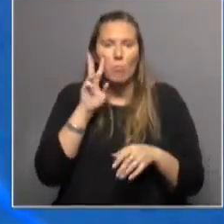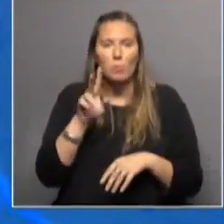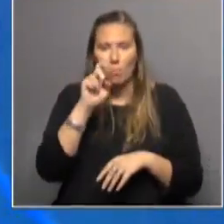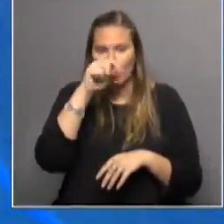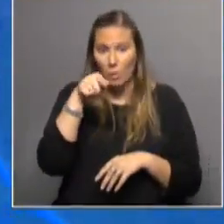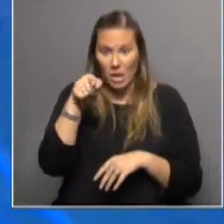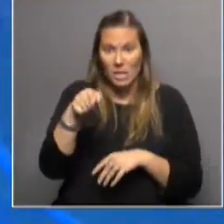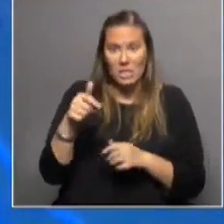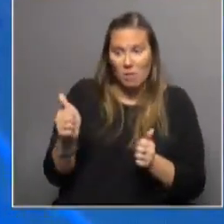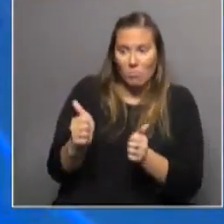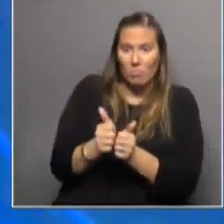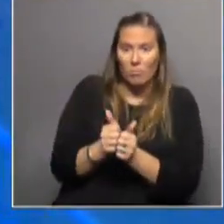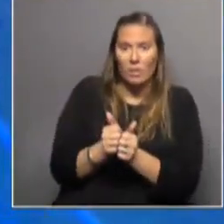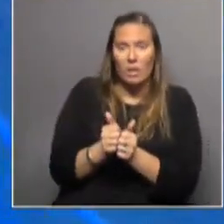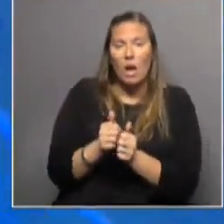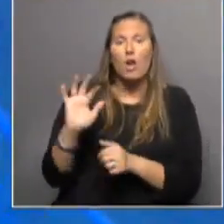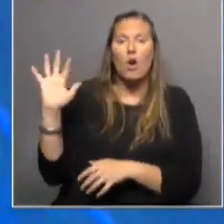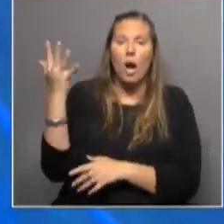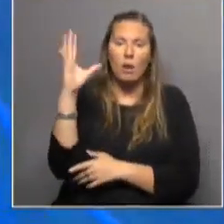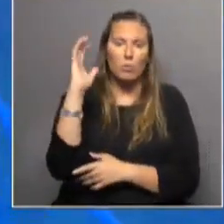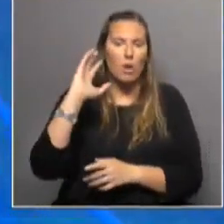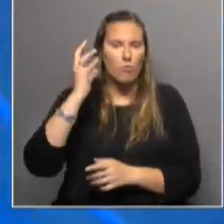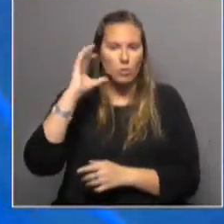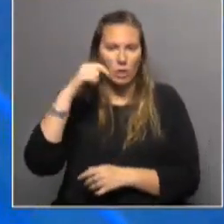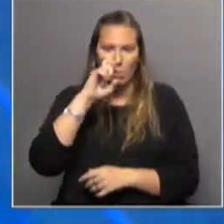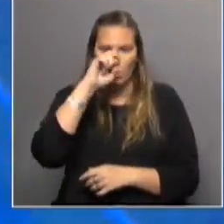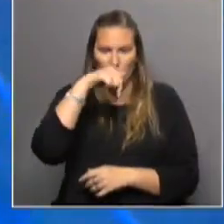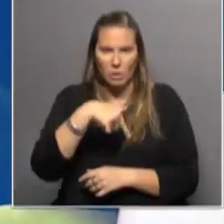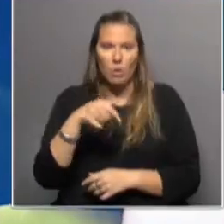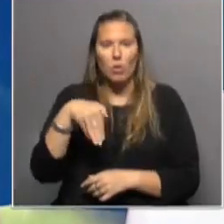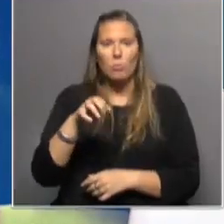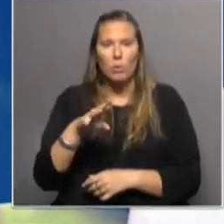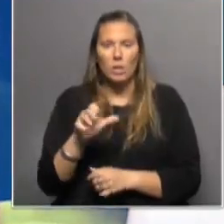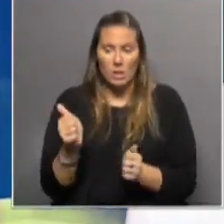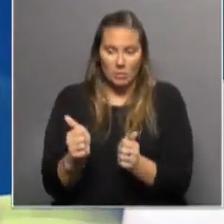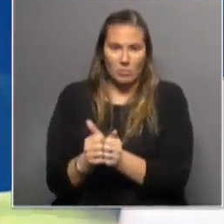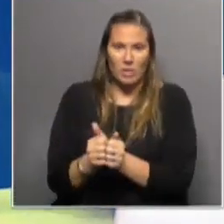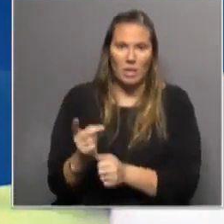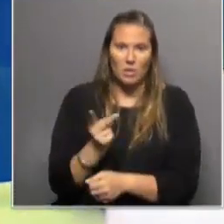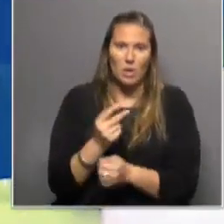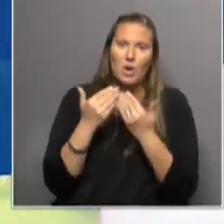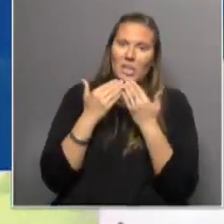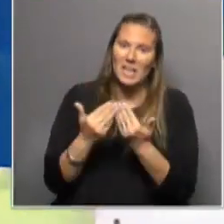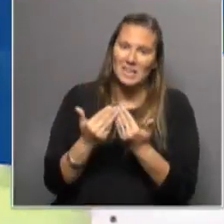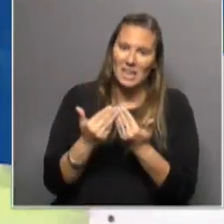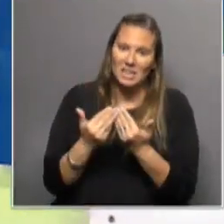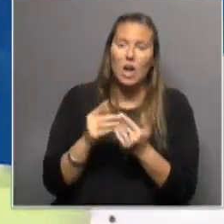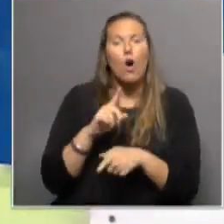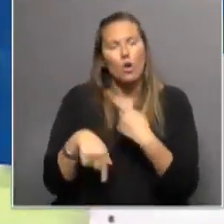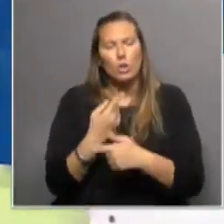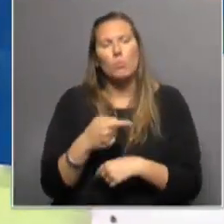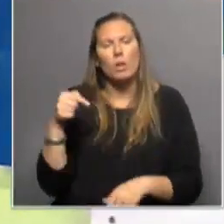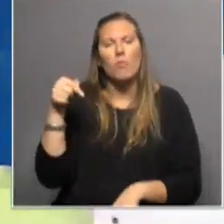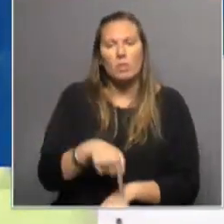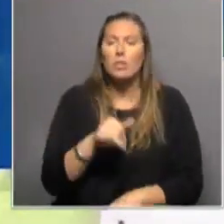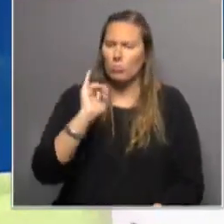Montevideo ella nos acompañó a recorrer los árboles frutales de Montevideo con Morena Ferreira de acuerdo muchas gracias bueno seguirás viniendo si